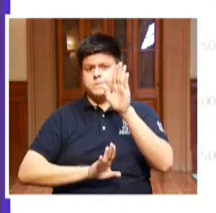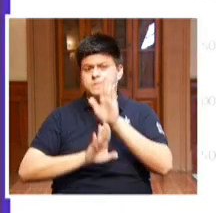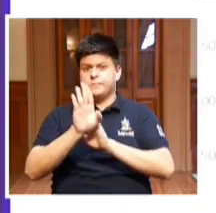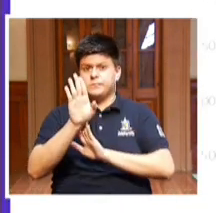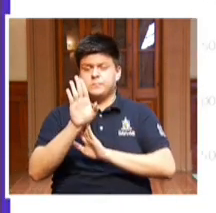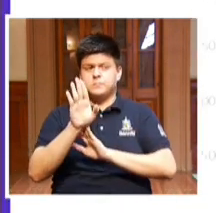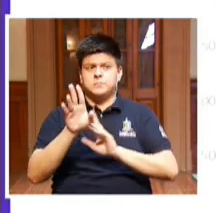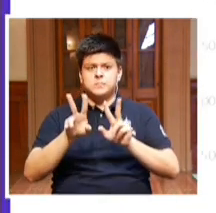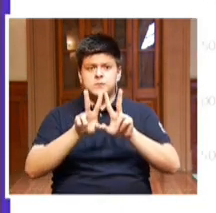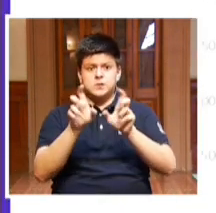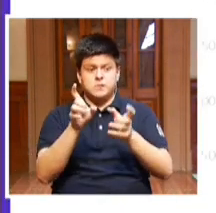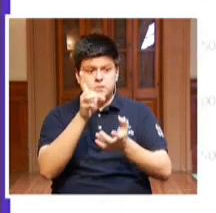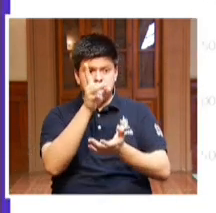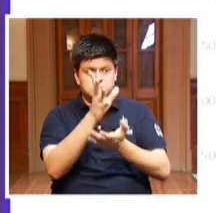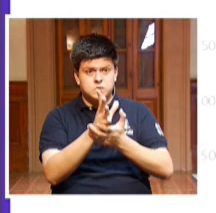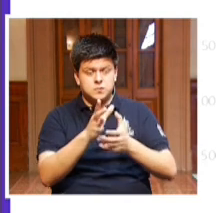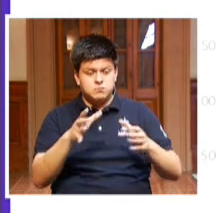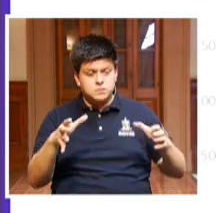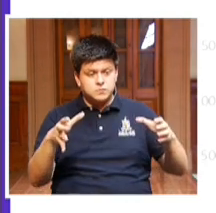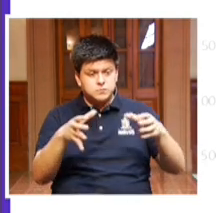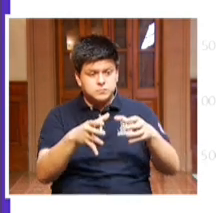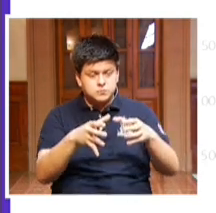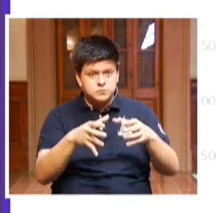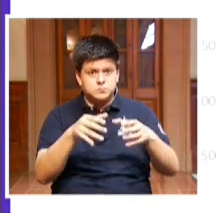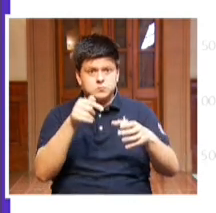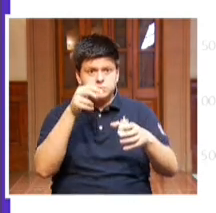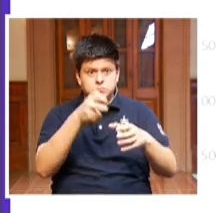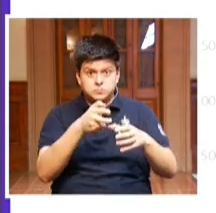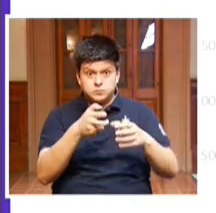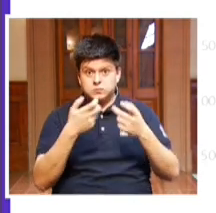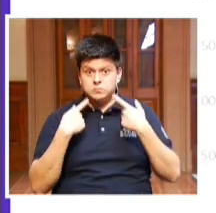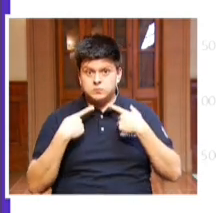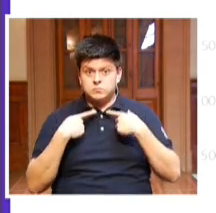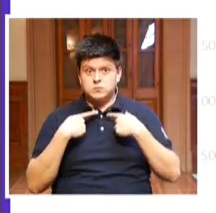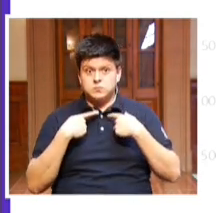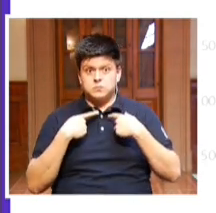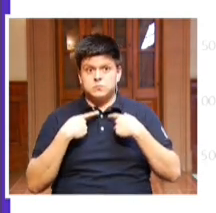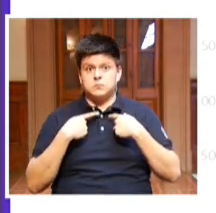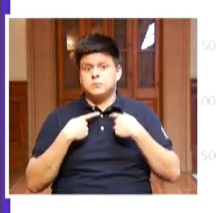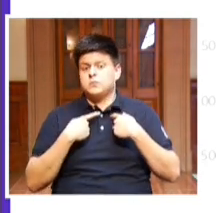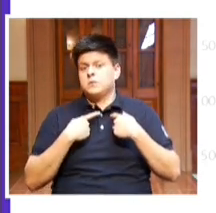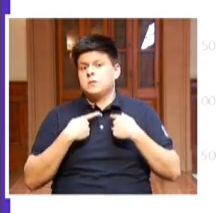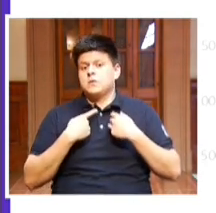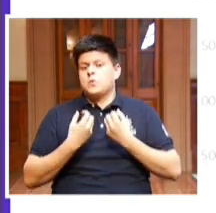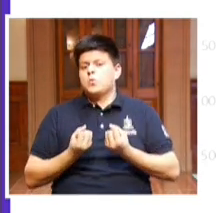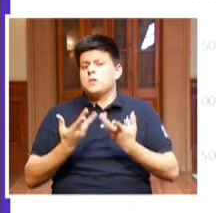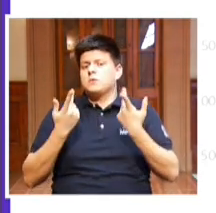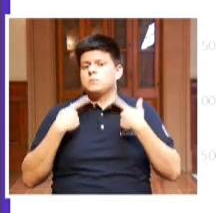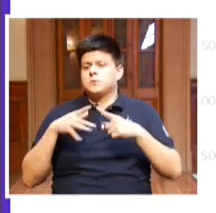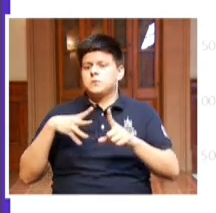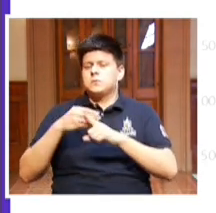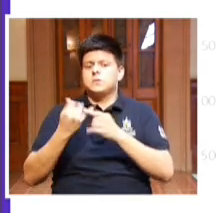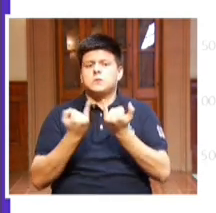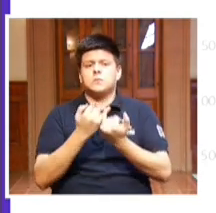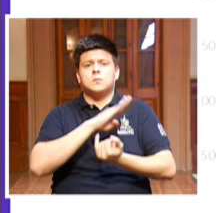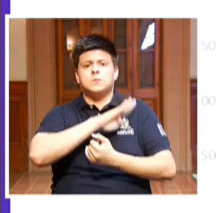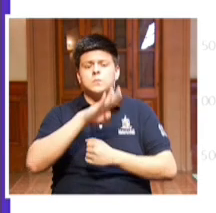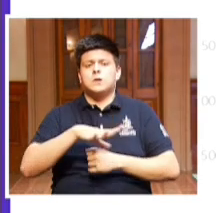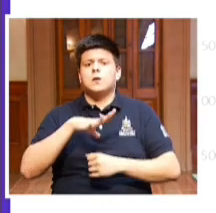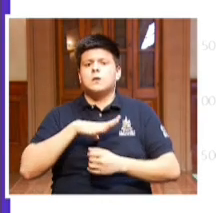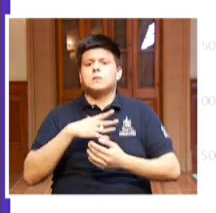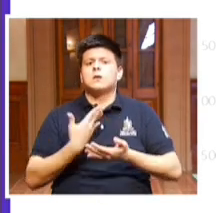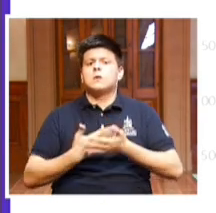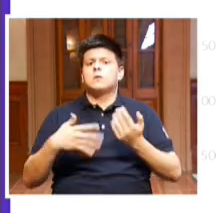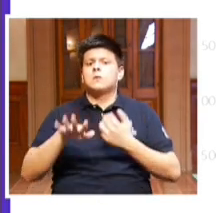Hablando específicamente de los casos y las defunciones, hoy con